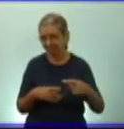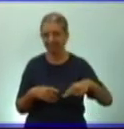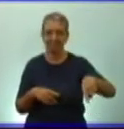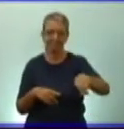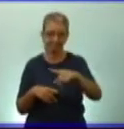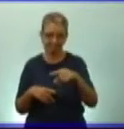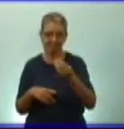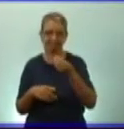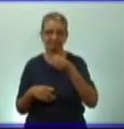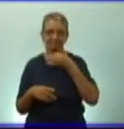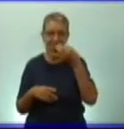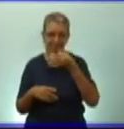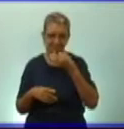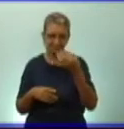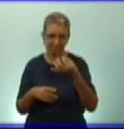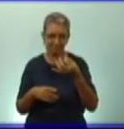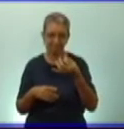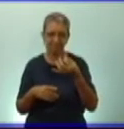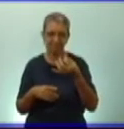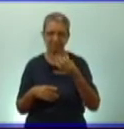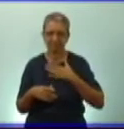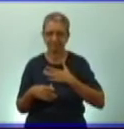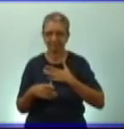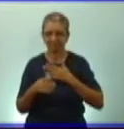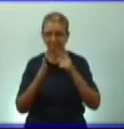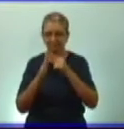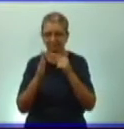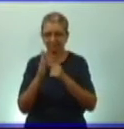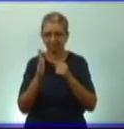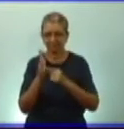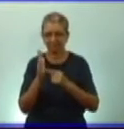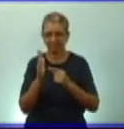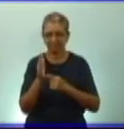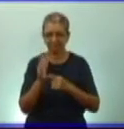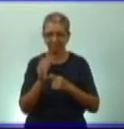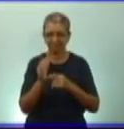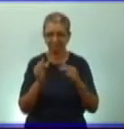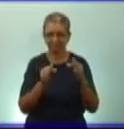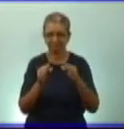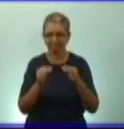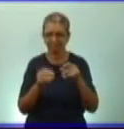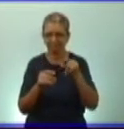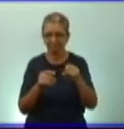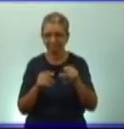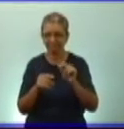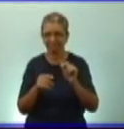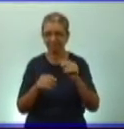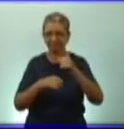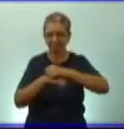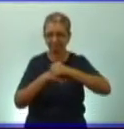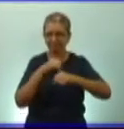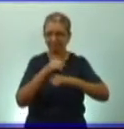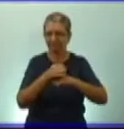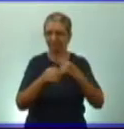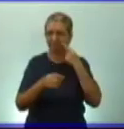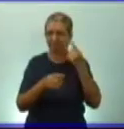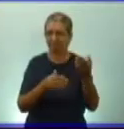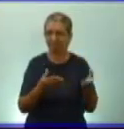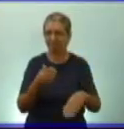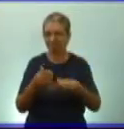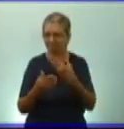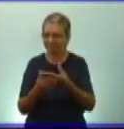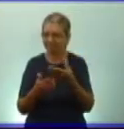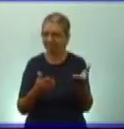van a explicar el comportamiento de las propiedades físicas a partir del conocimiento de esta estructura que acabamos de ver. Por tanto, les propongo